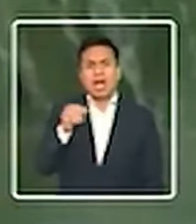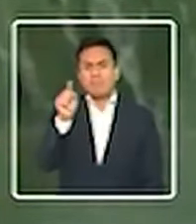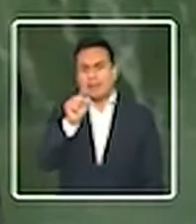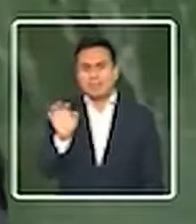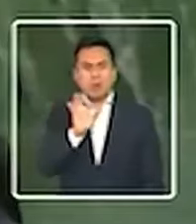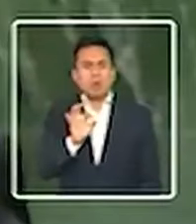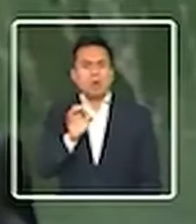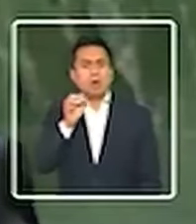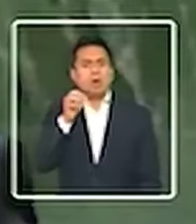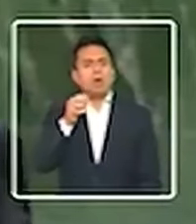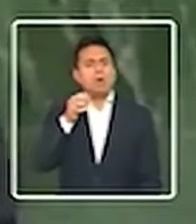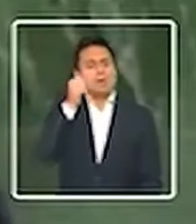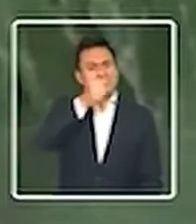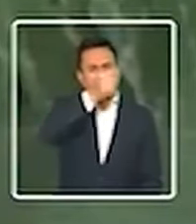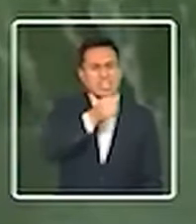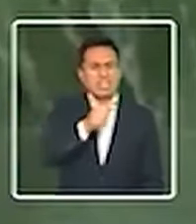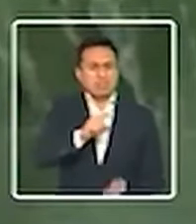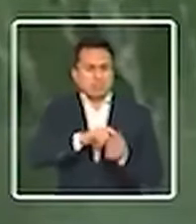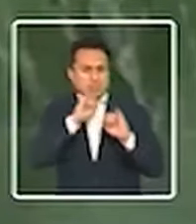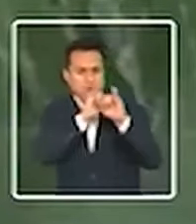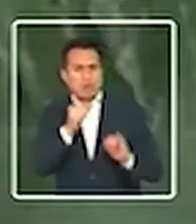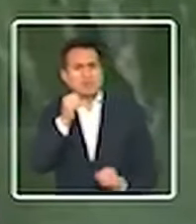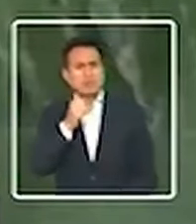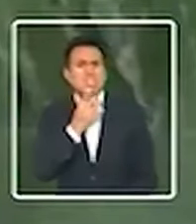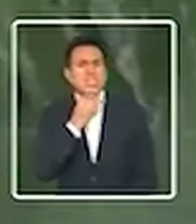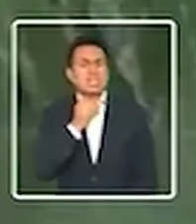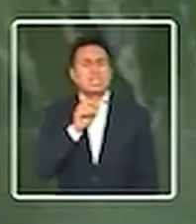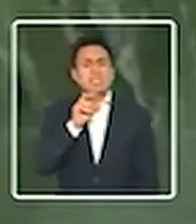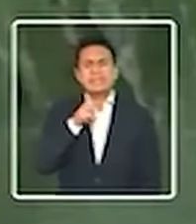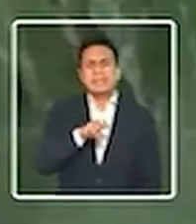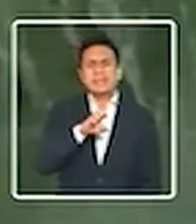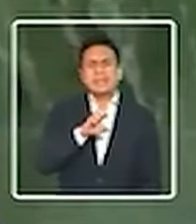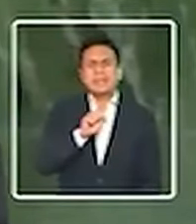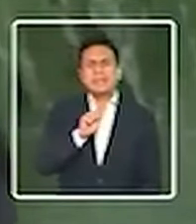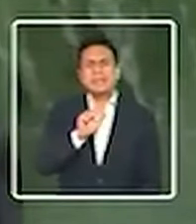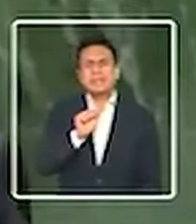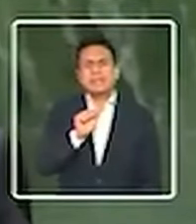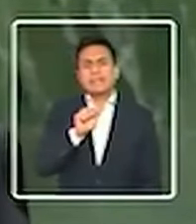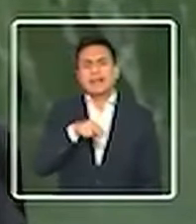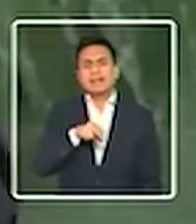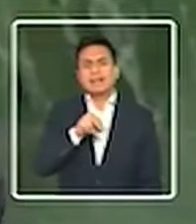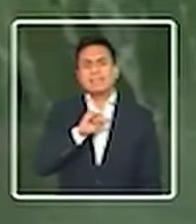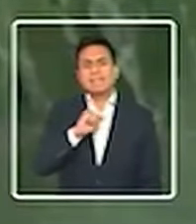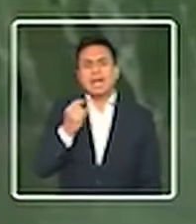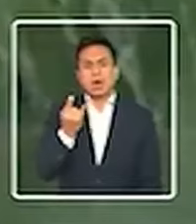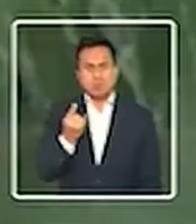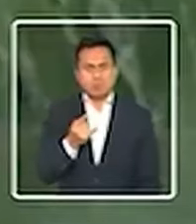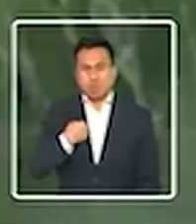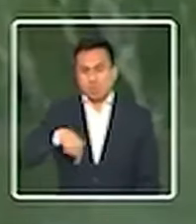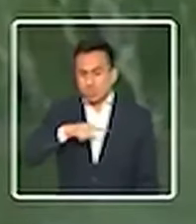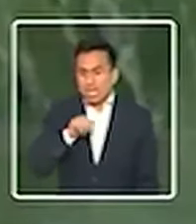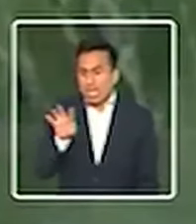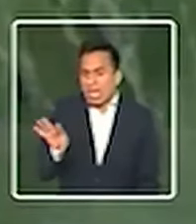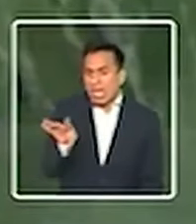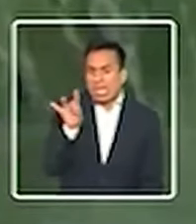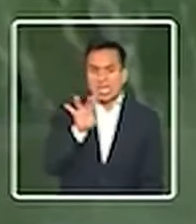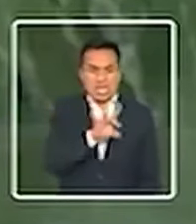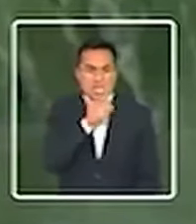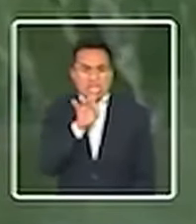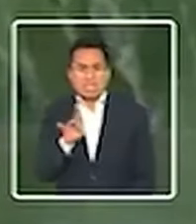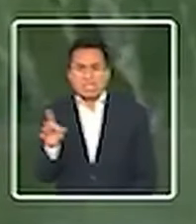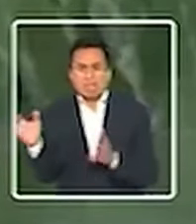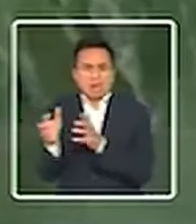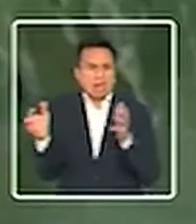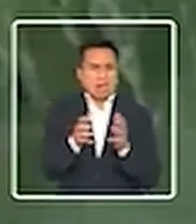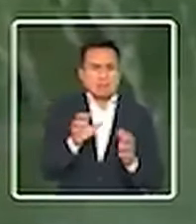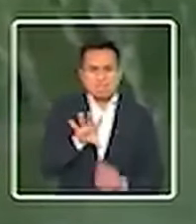la masacre y conducta genocida del Israel de Netanyahu. No tenemos por qué elegir entre